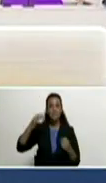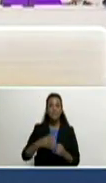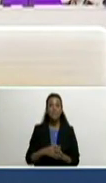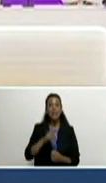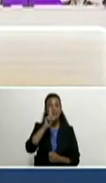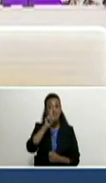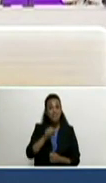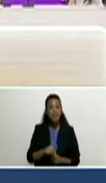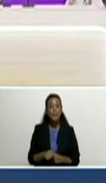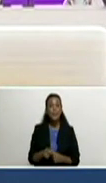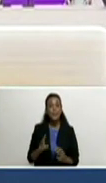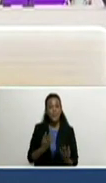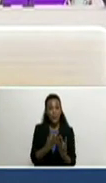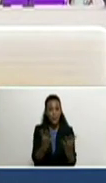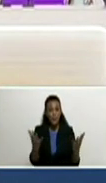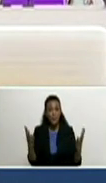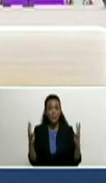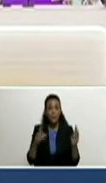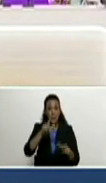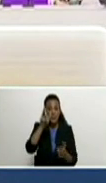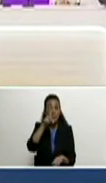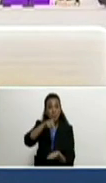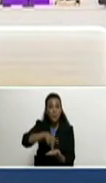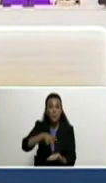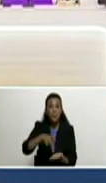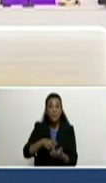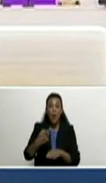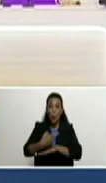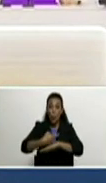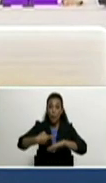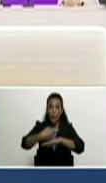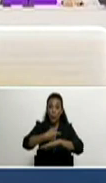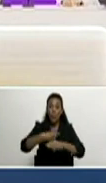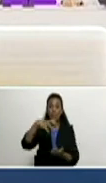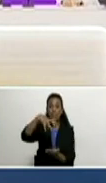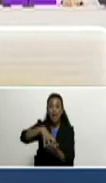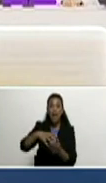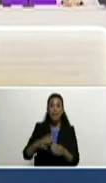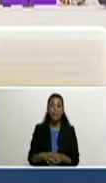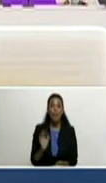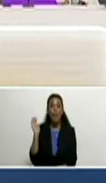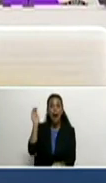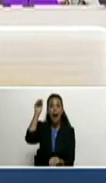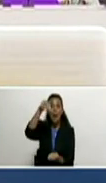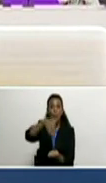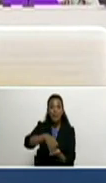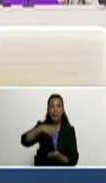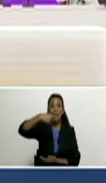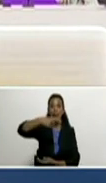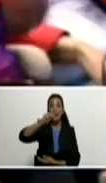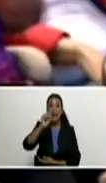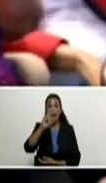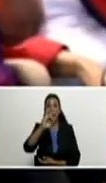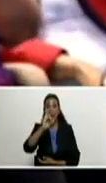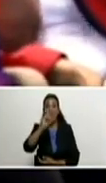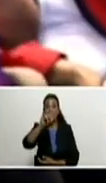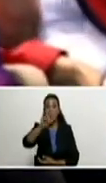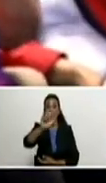También se encuentra la gobernadora del estado Aragua, compañera Karina Carpio.